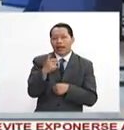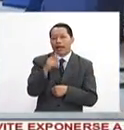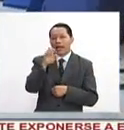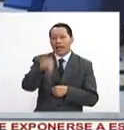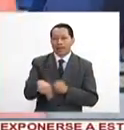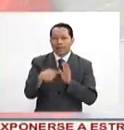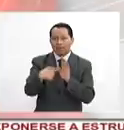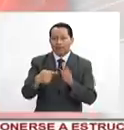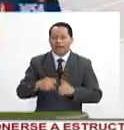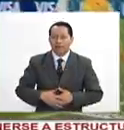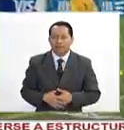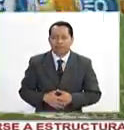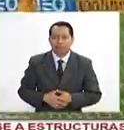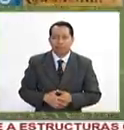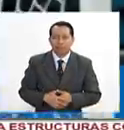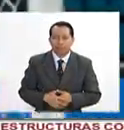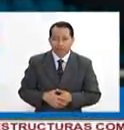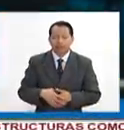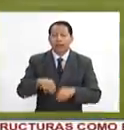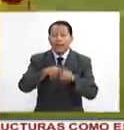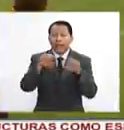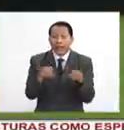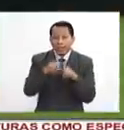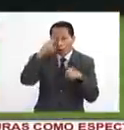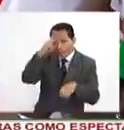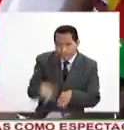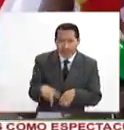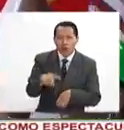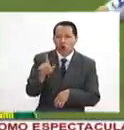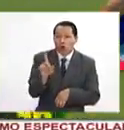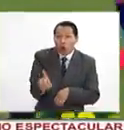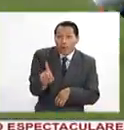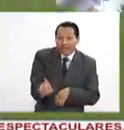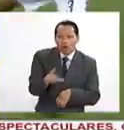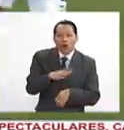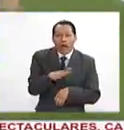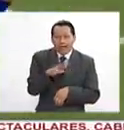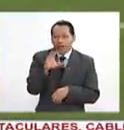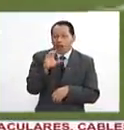Bickham. La selección mexicana debuta este domingo en